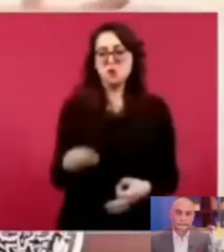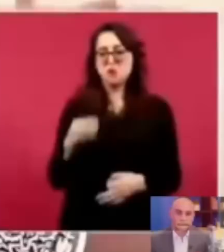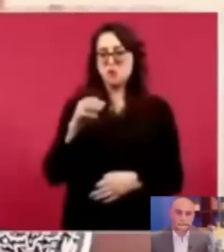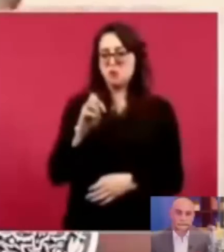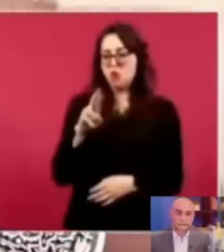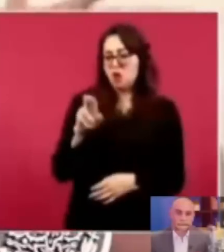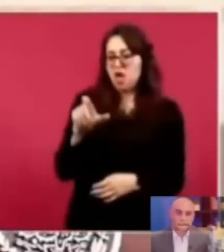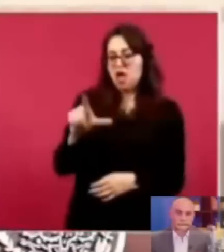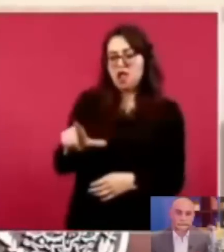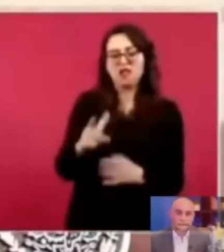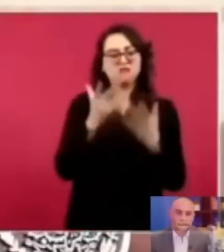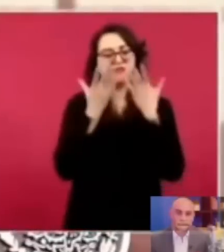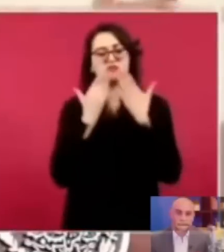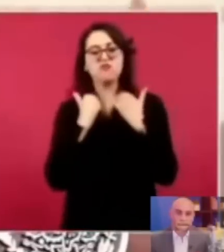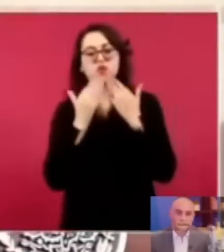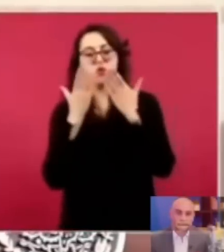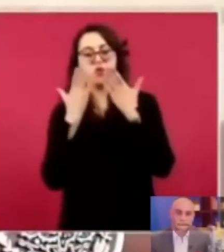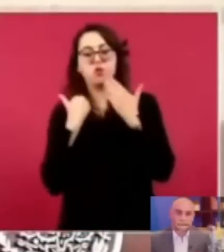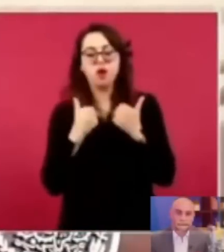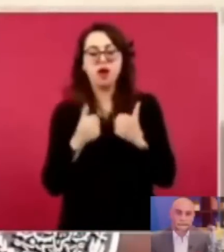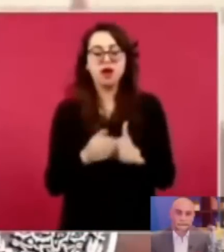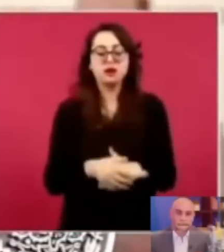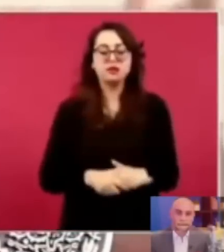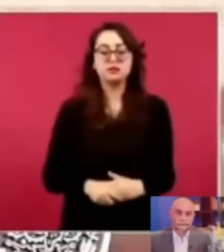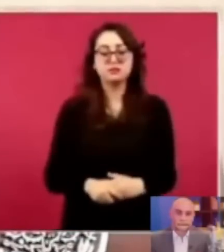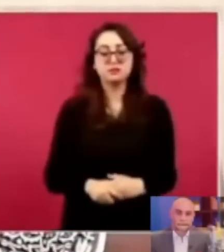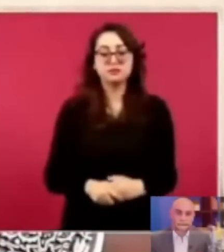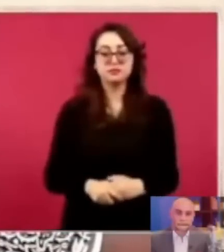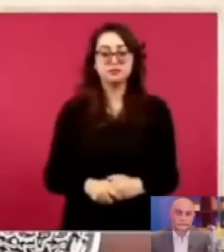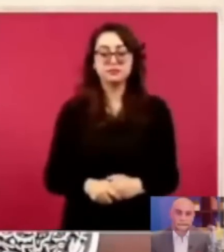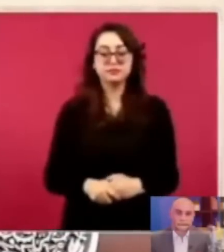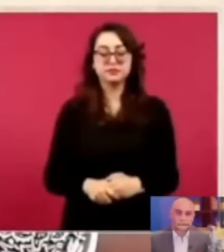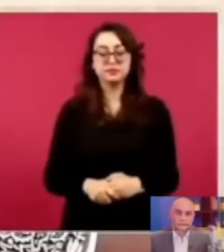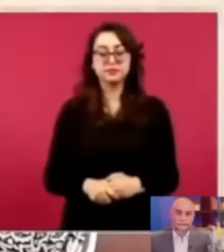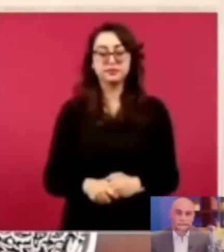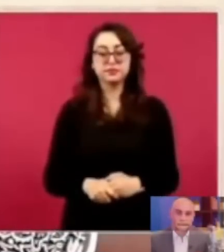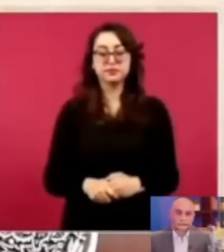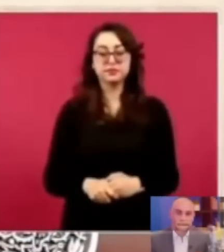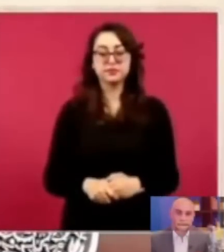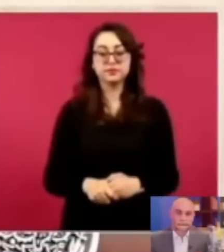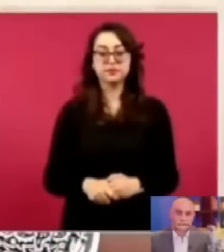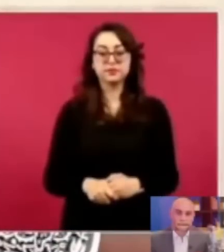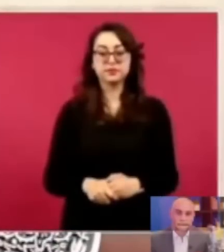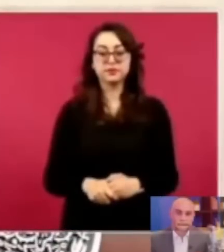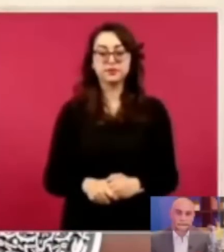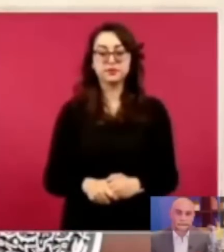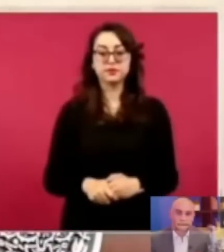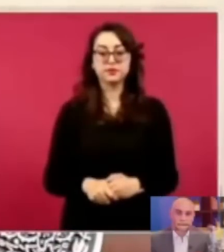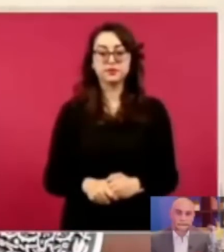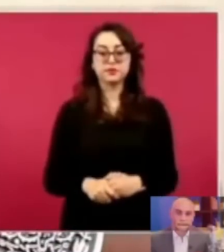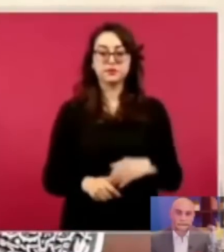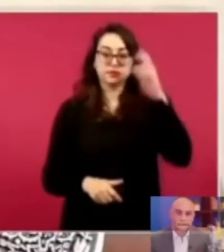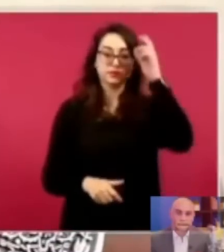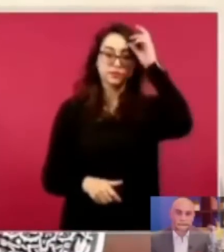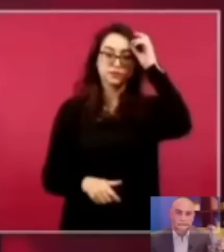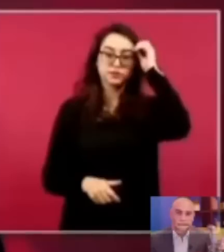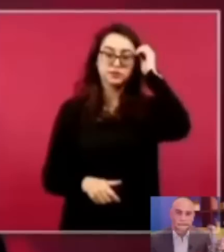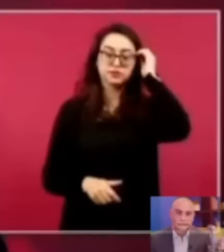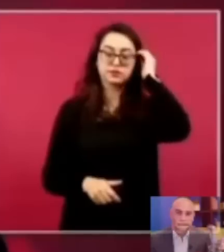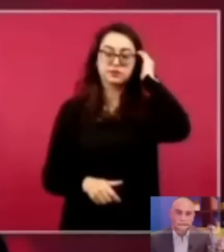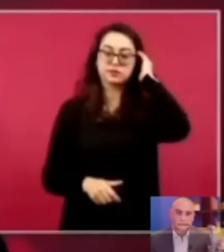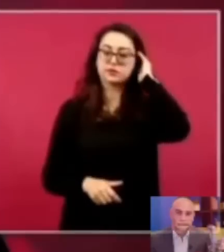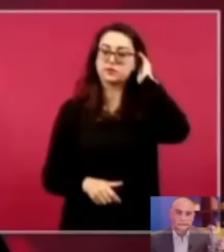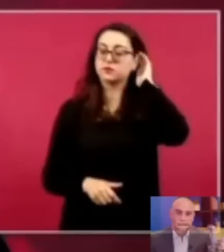el que se reserve una obra de estas como